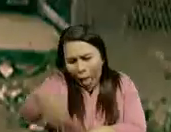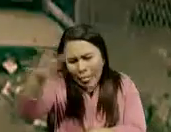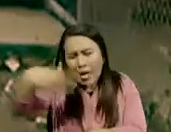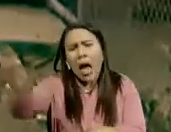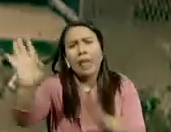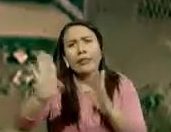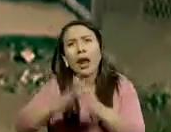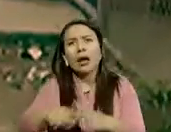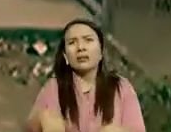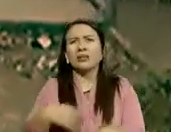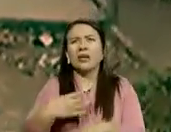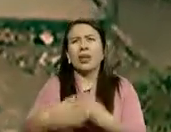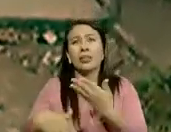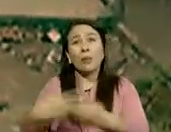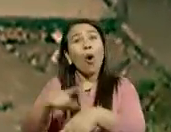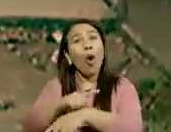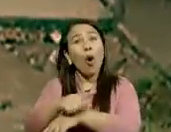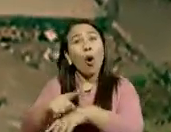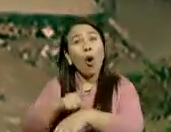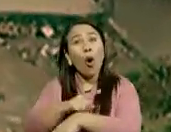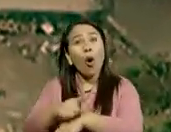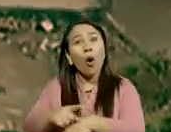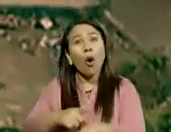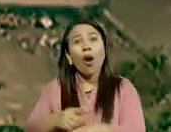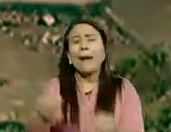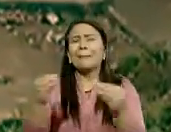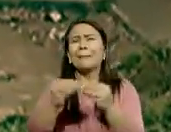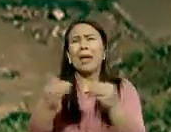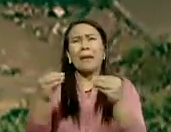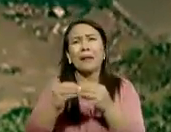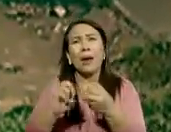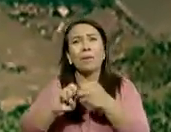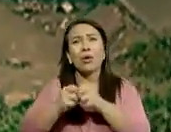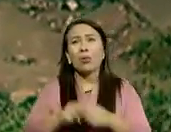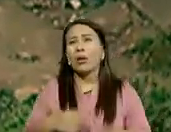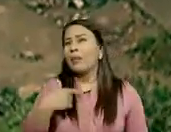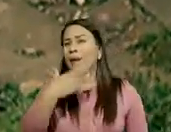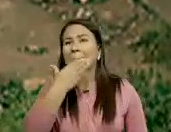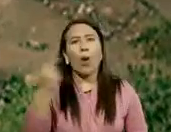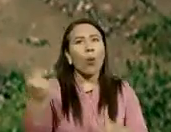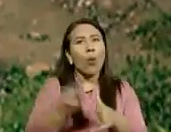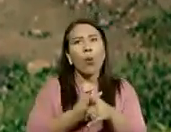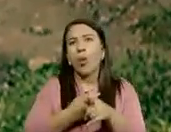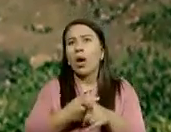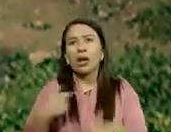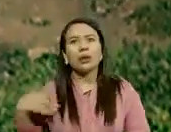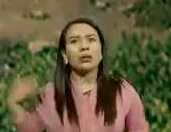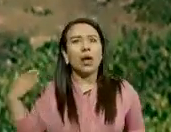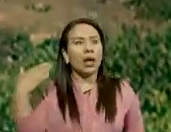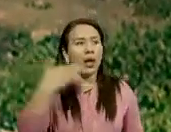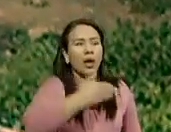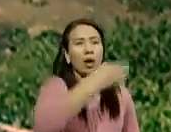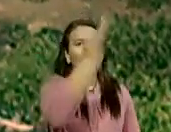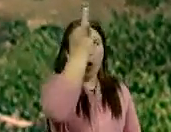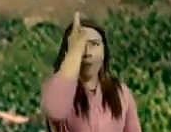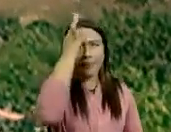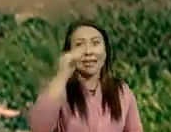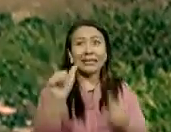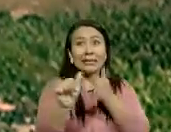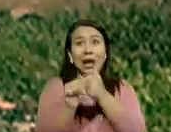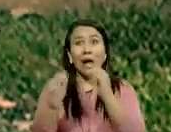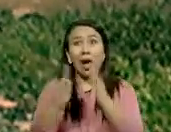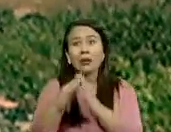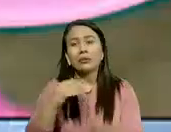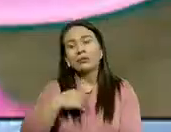ya. Con el transcurso de las horas, su situación empeoró, por lo que tuvo que ir de urgencia a un hospital. En camino a mi casa,